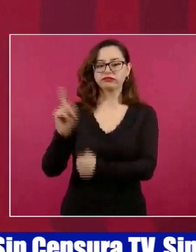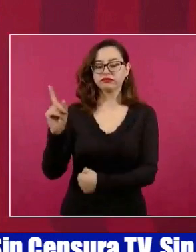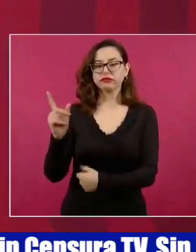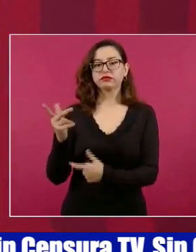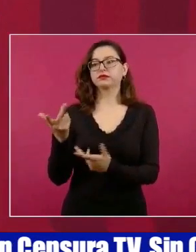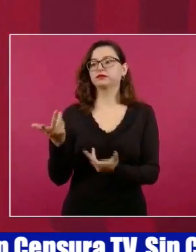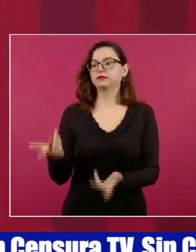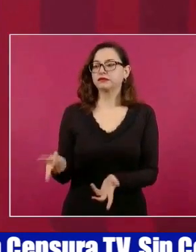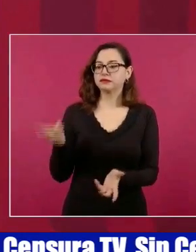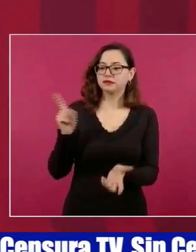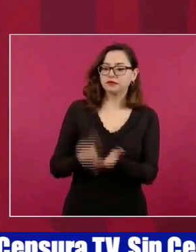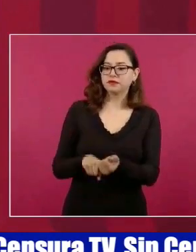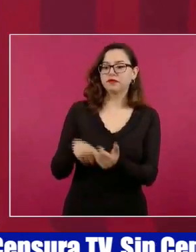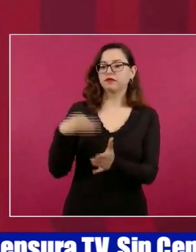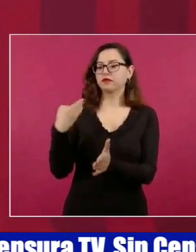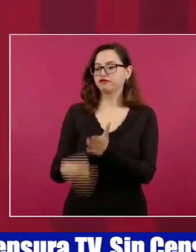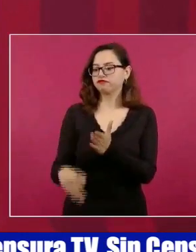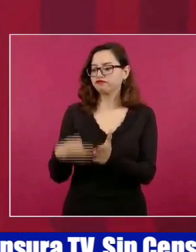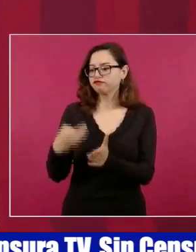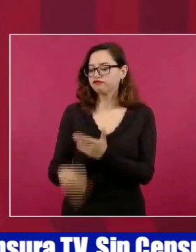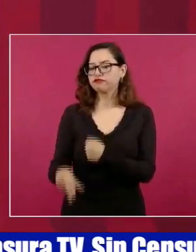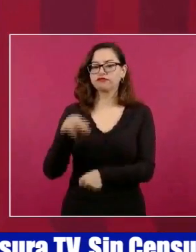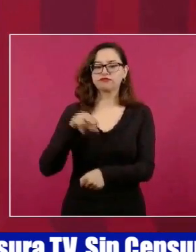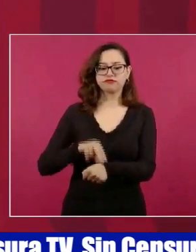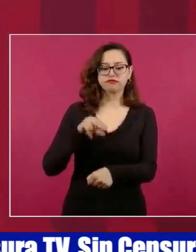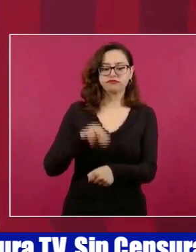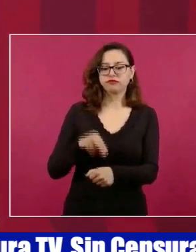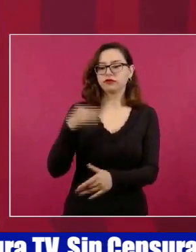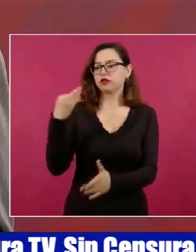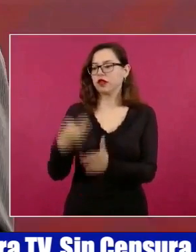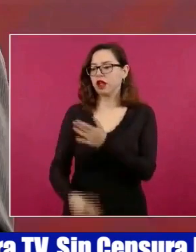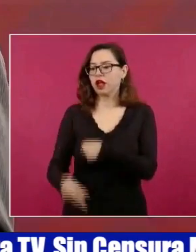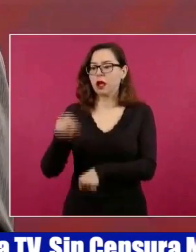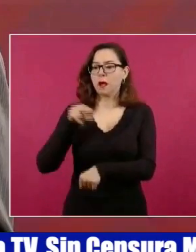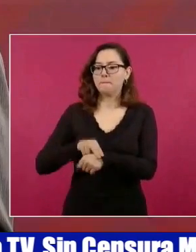cañonazos. Esto es una frase, pues,